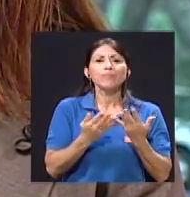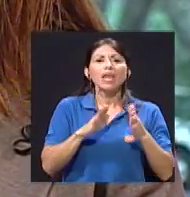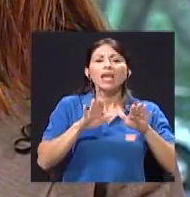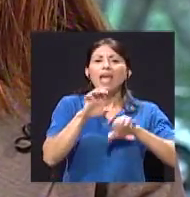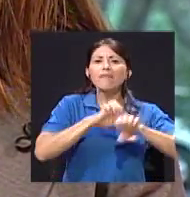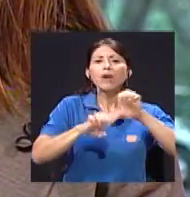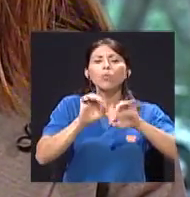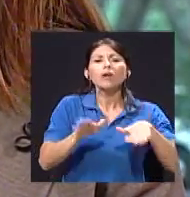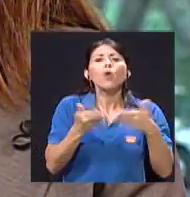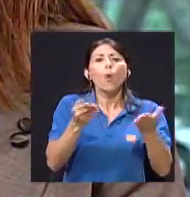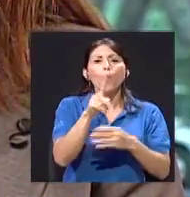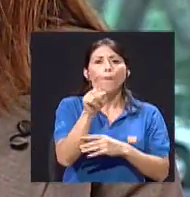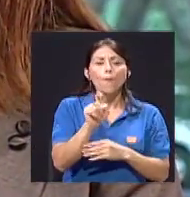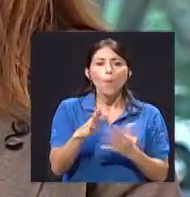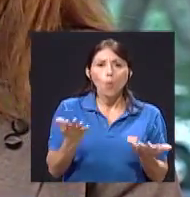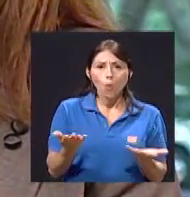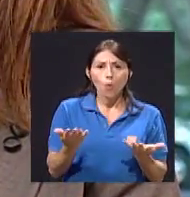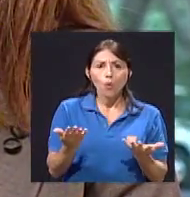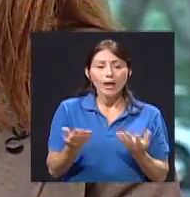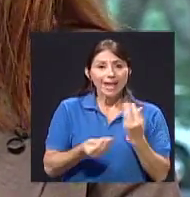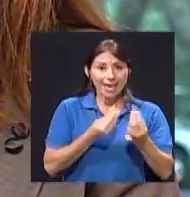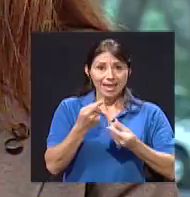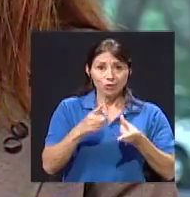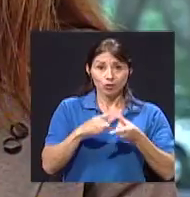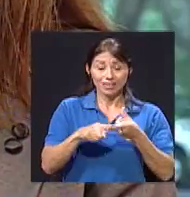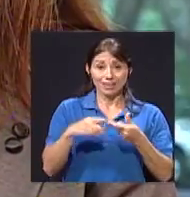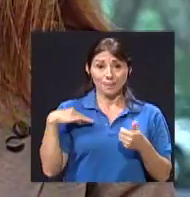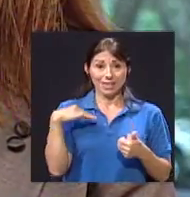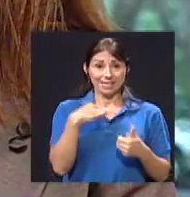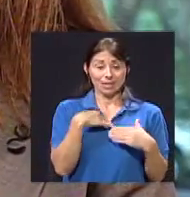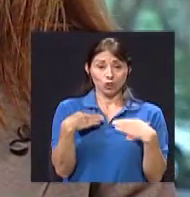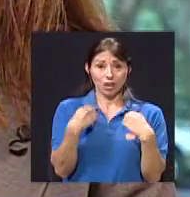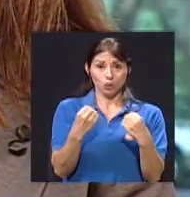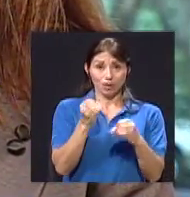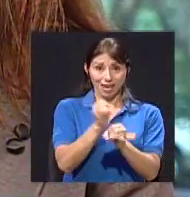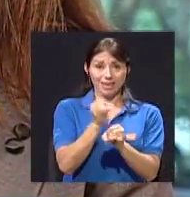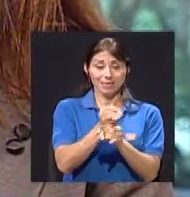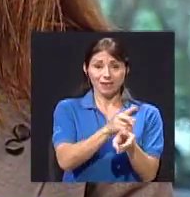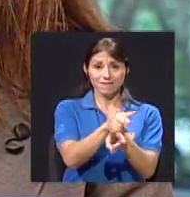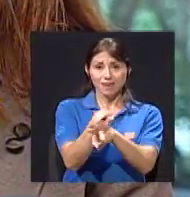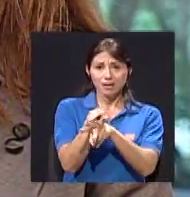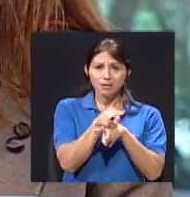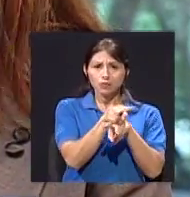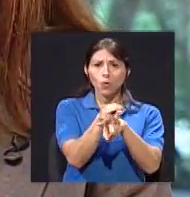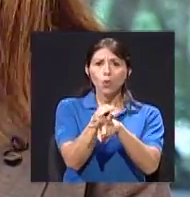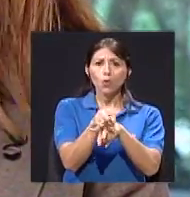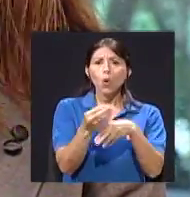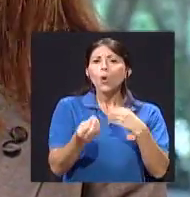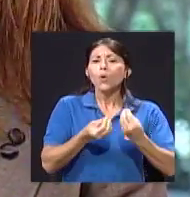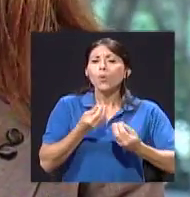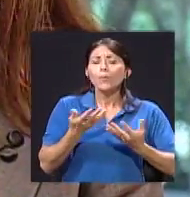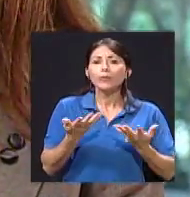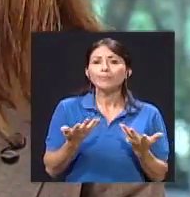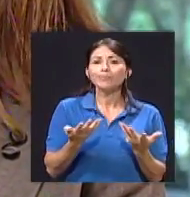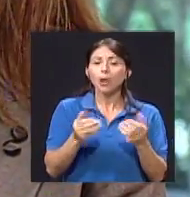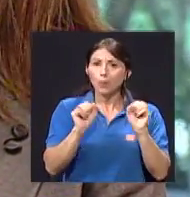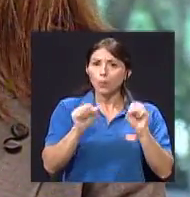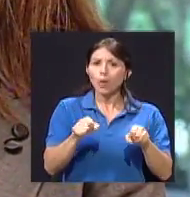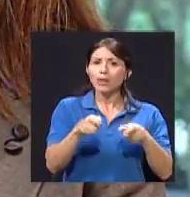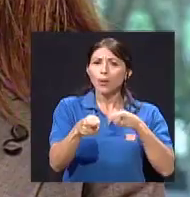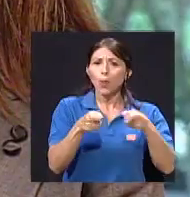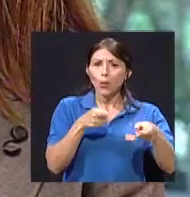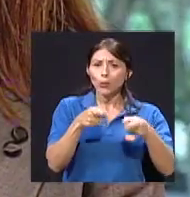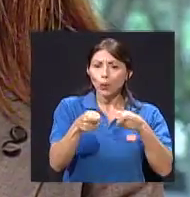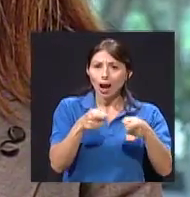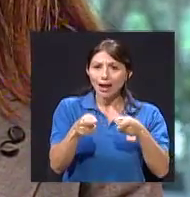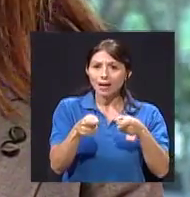se reúnen y entonces el Ministerio de Salud como ente rector también, cómo es que pueden entonces controlar que efectivamente este plan,